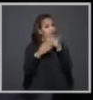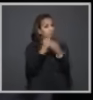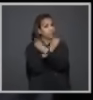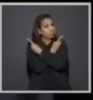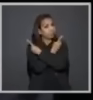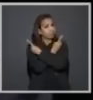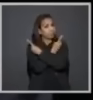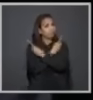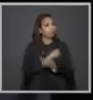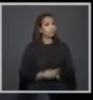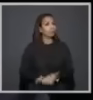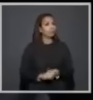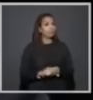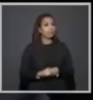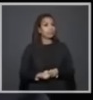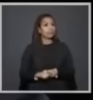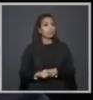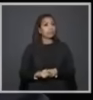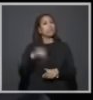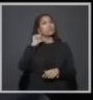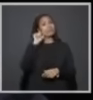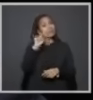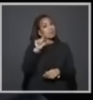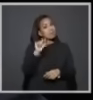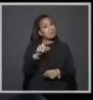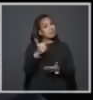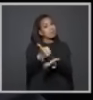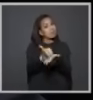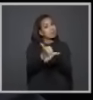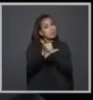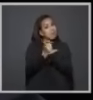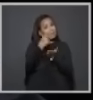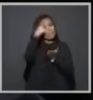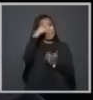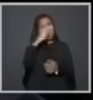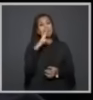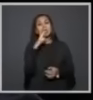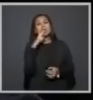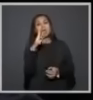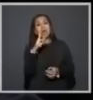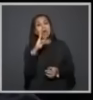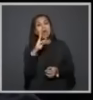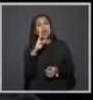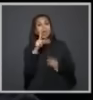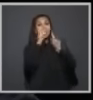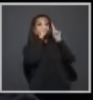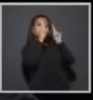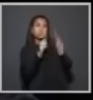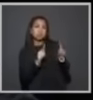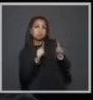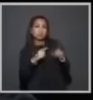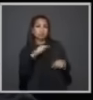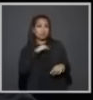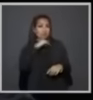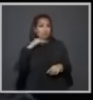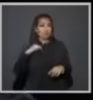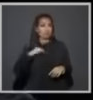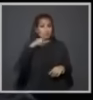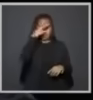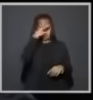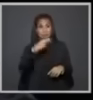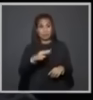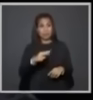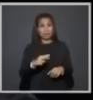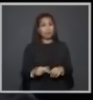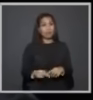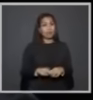Pero no solo es eso, también nos va a ayudar para mejorar la imagen de nuestro país en el extranjero. Ahora,